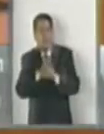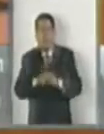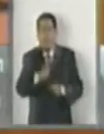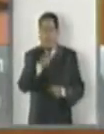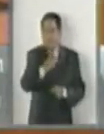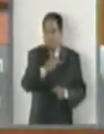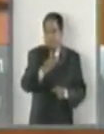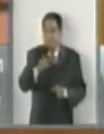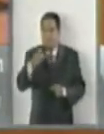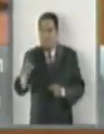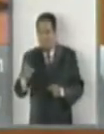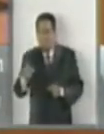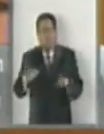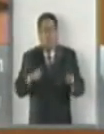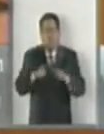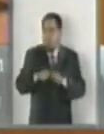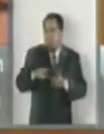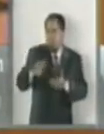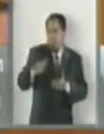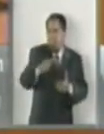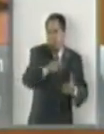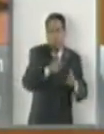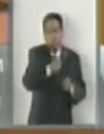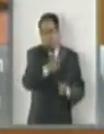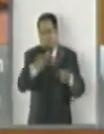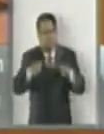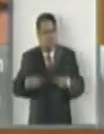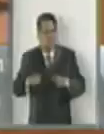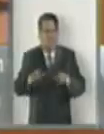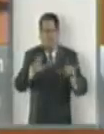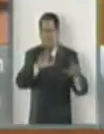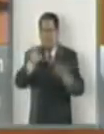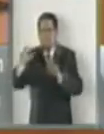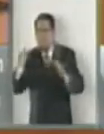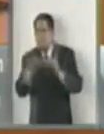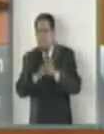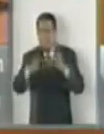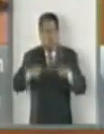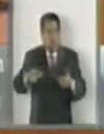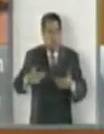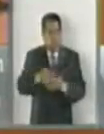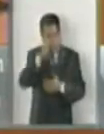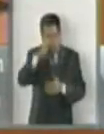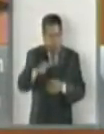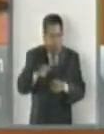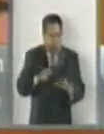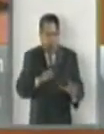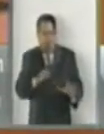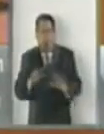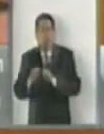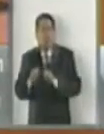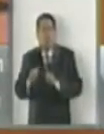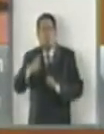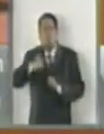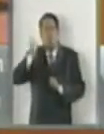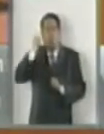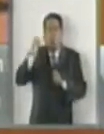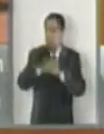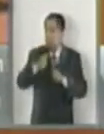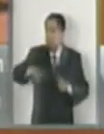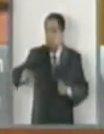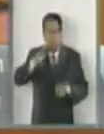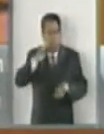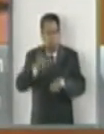3, que recabó el ánimo de casi 700 mil ciudadanos y que esperamos que con